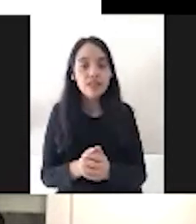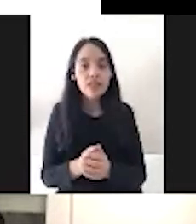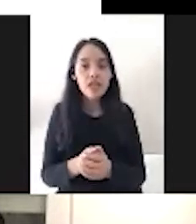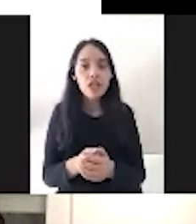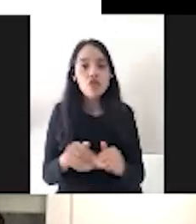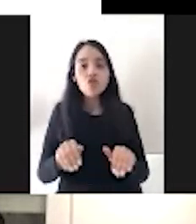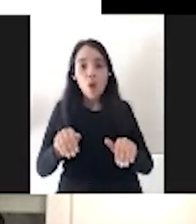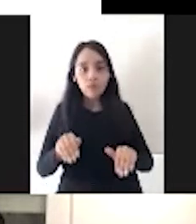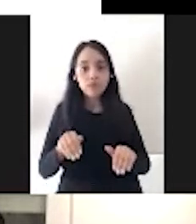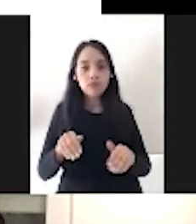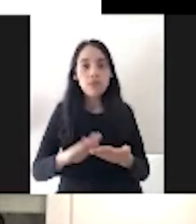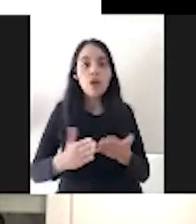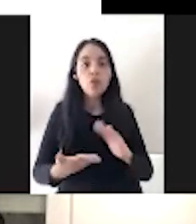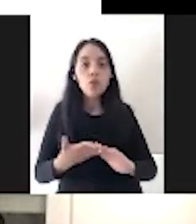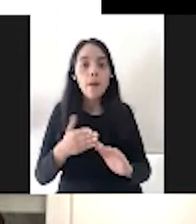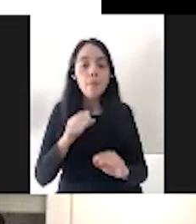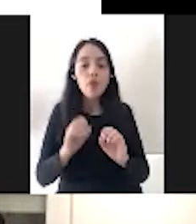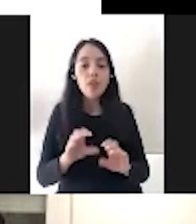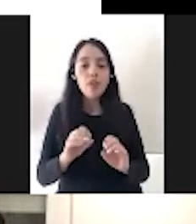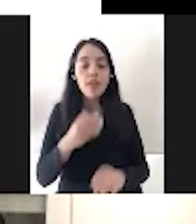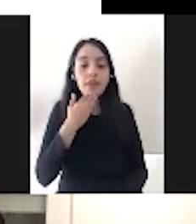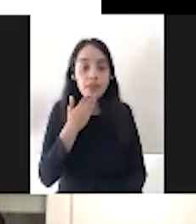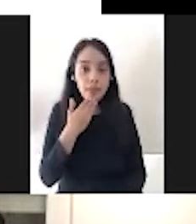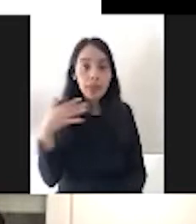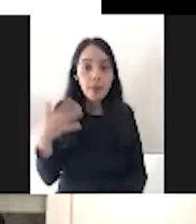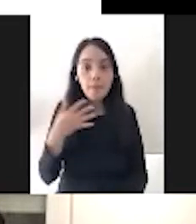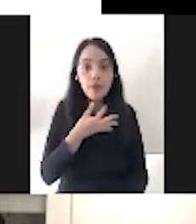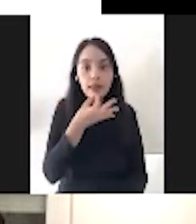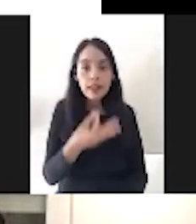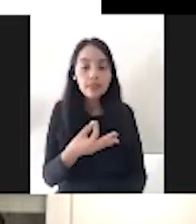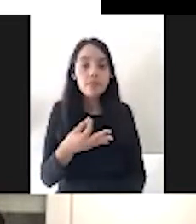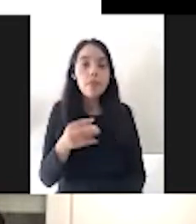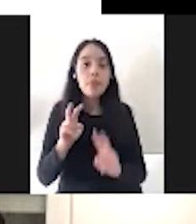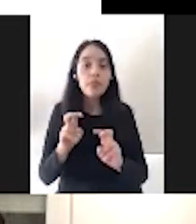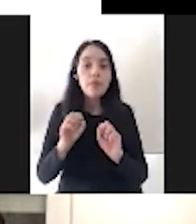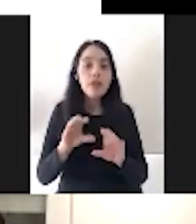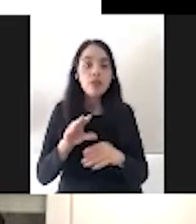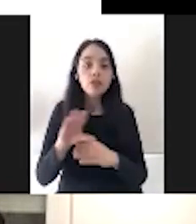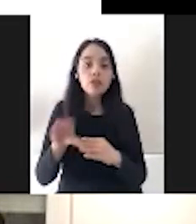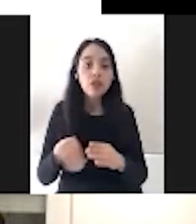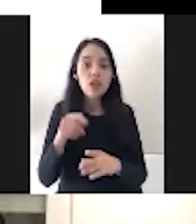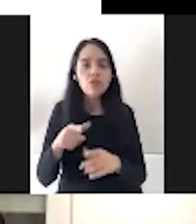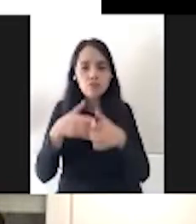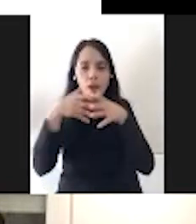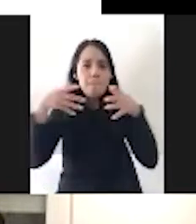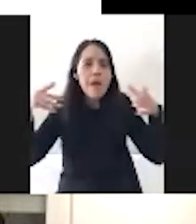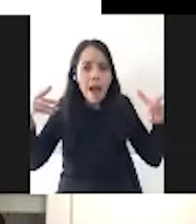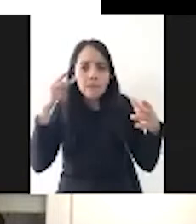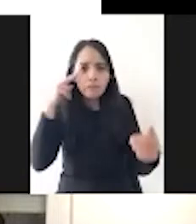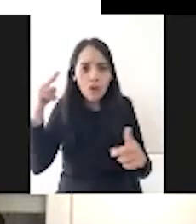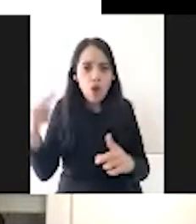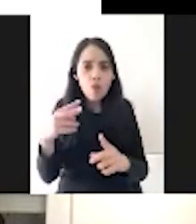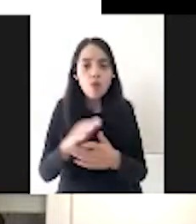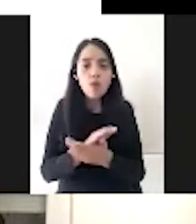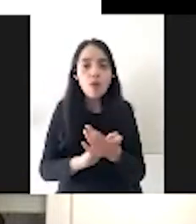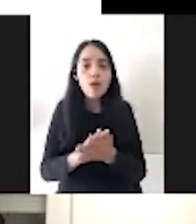educativa. También hay que enfatizar que el tema de la educación inclusiva es un enfoque más amplio, ¿no? Que afecta el derecho a la educación para